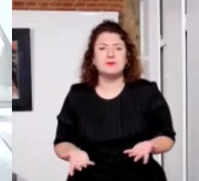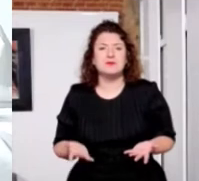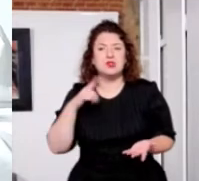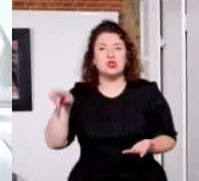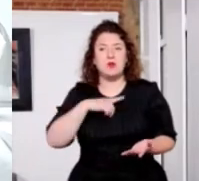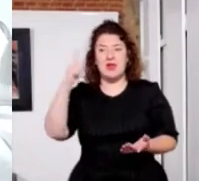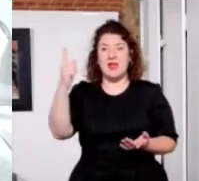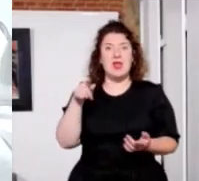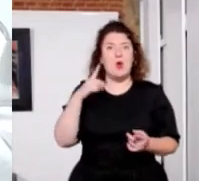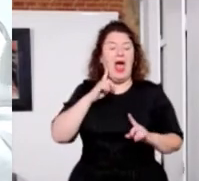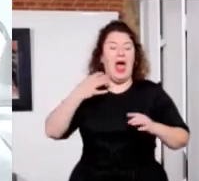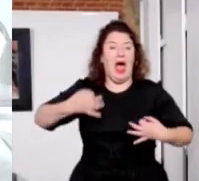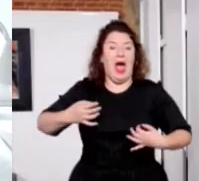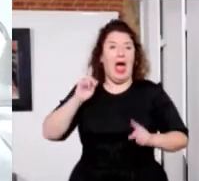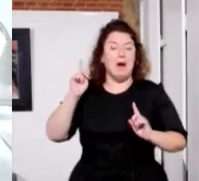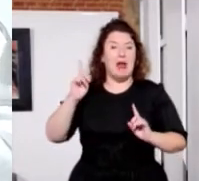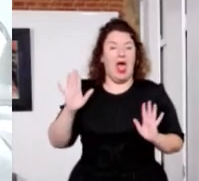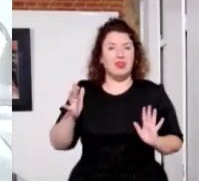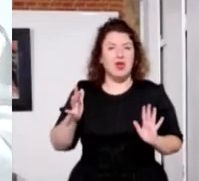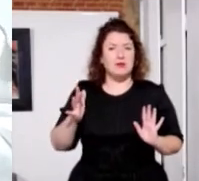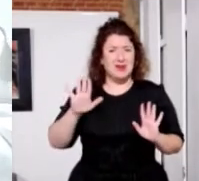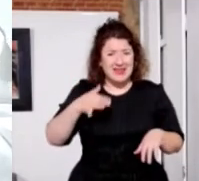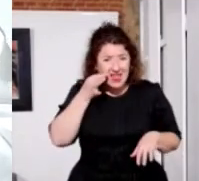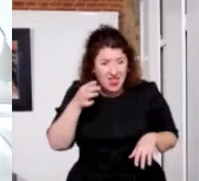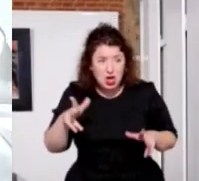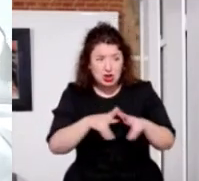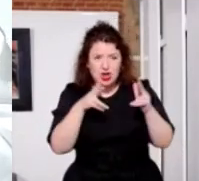amenaza cuando en realidad es una víctima social.